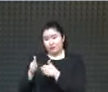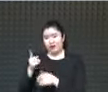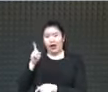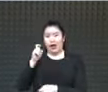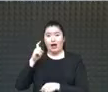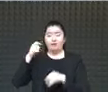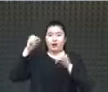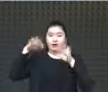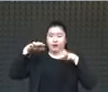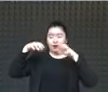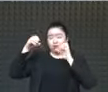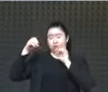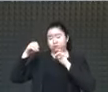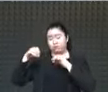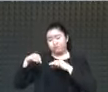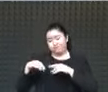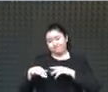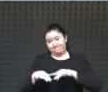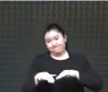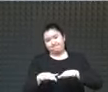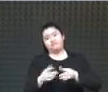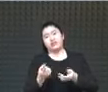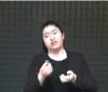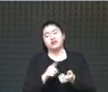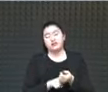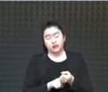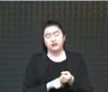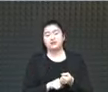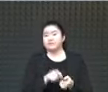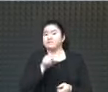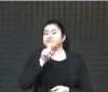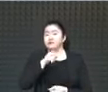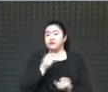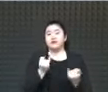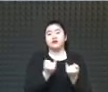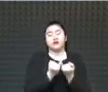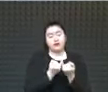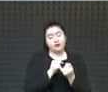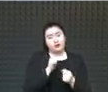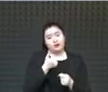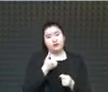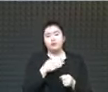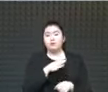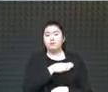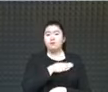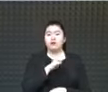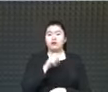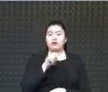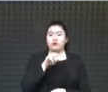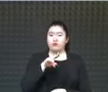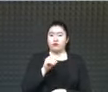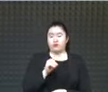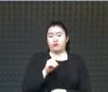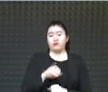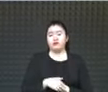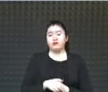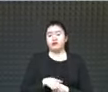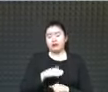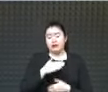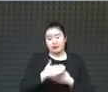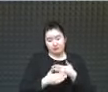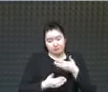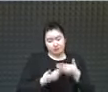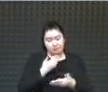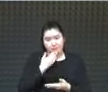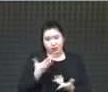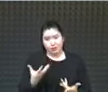y cuestiones sí que queremos ir resolviendo. Entonces, tenemos el proyecto de Buen Tono, que es muy importante, que va muy avanzado ya